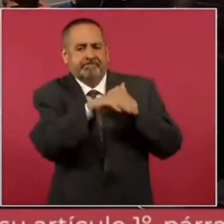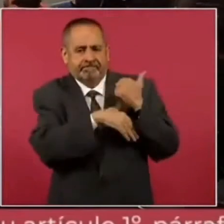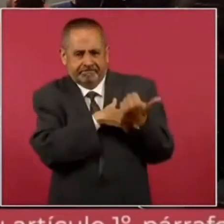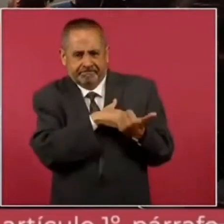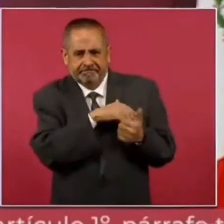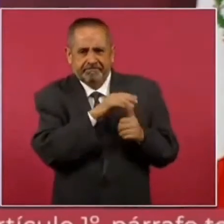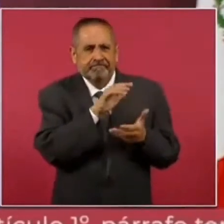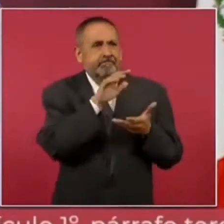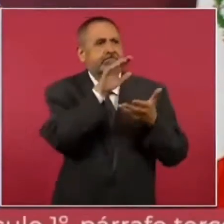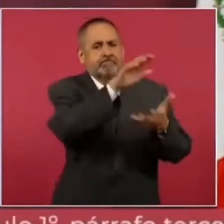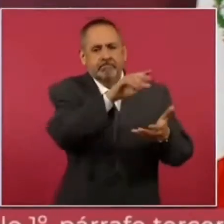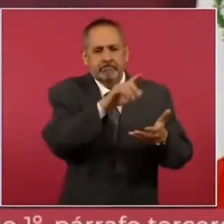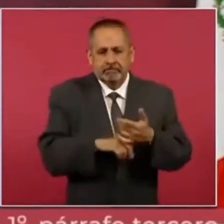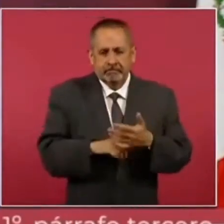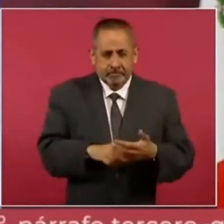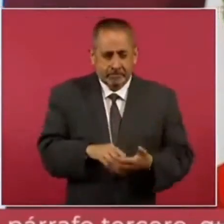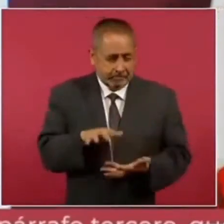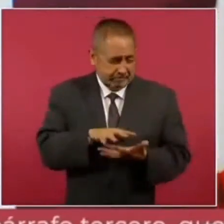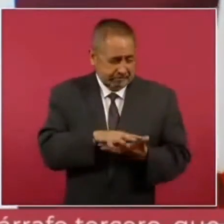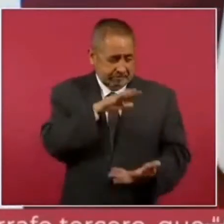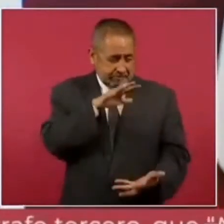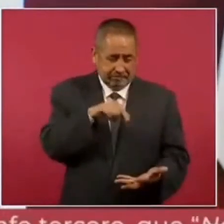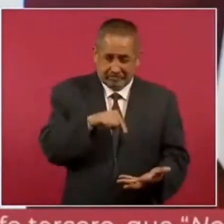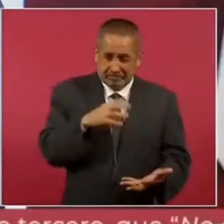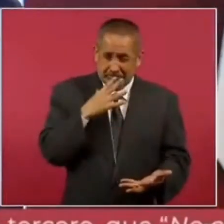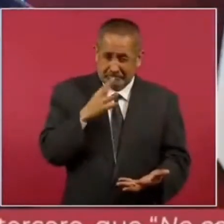que no es